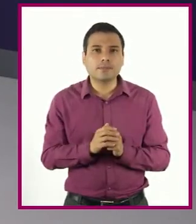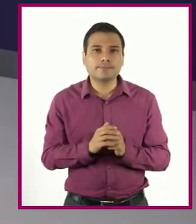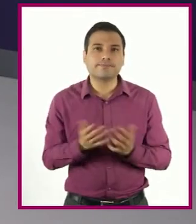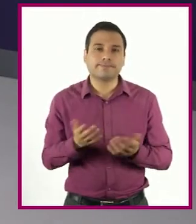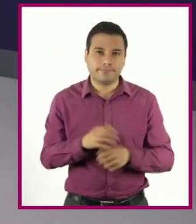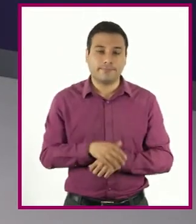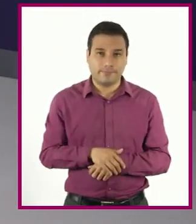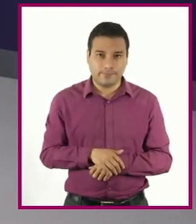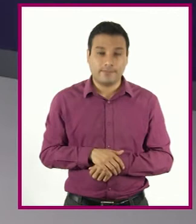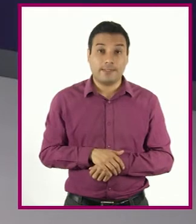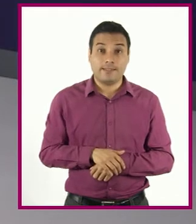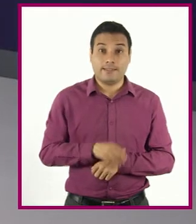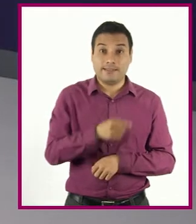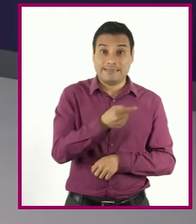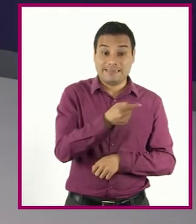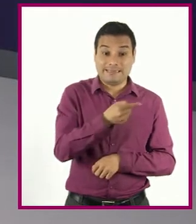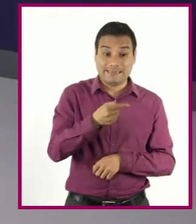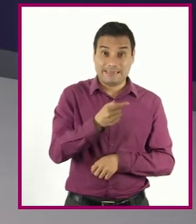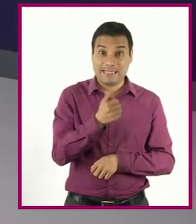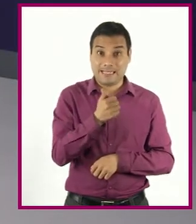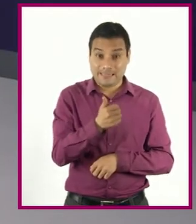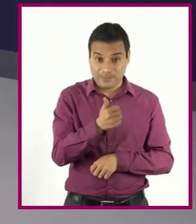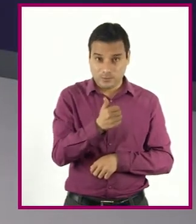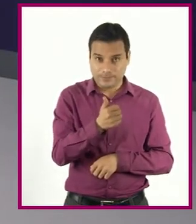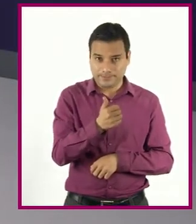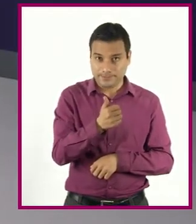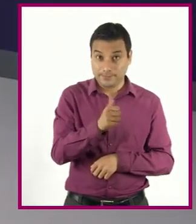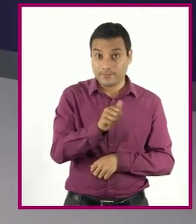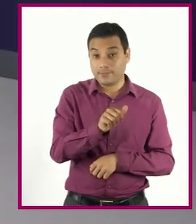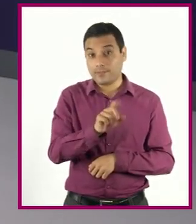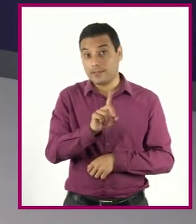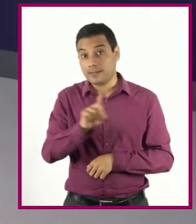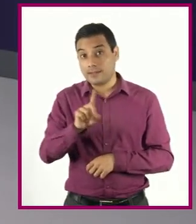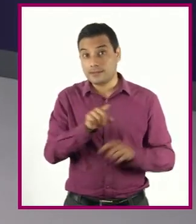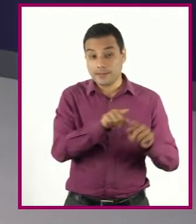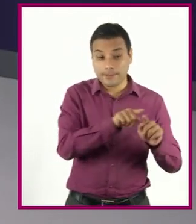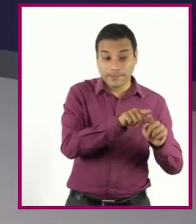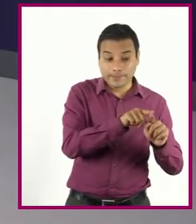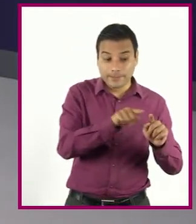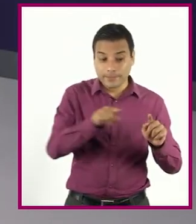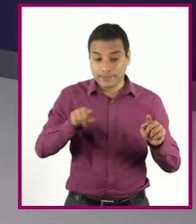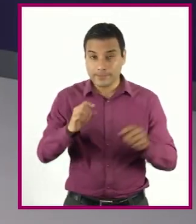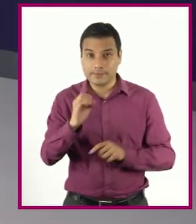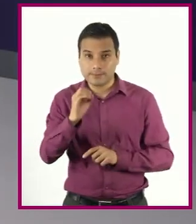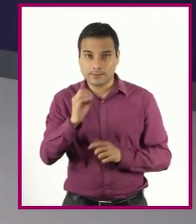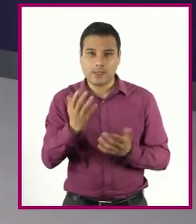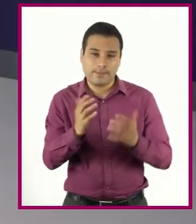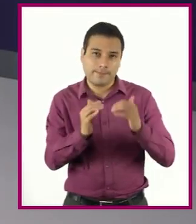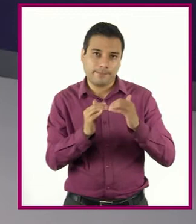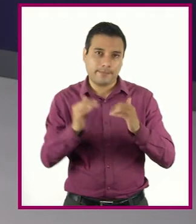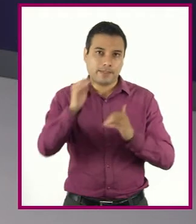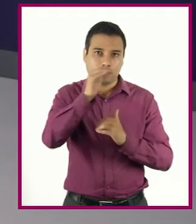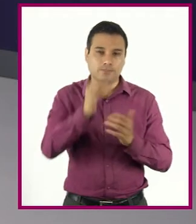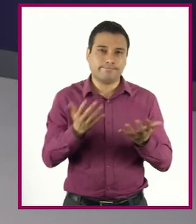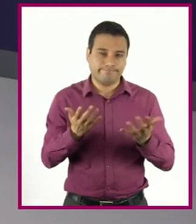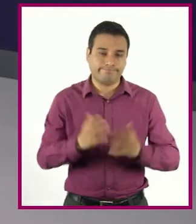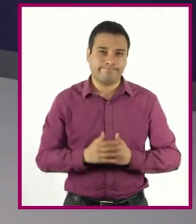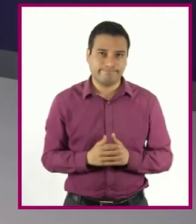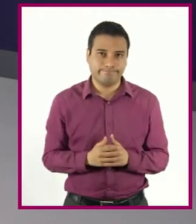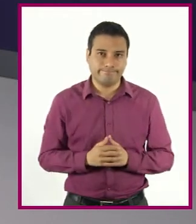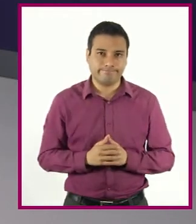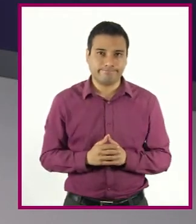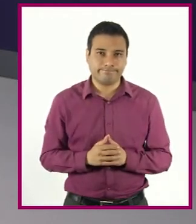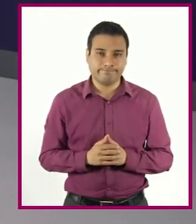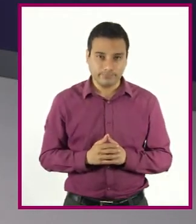negativo, por lo que es mayor. Expresado de otro modo, es una cantidad mayor